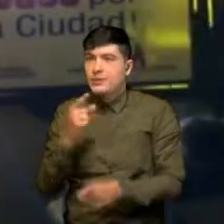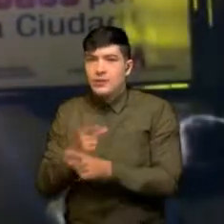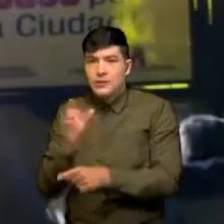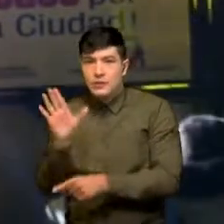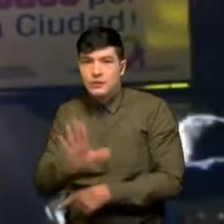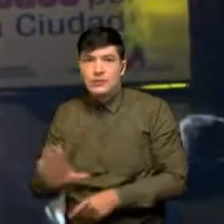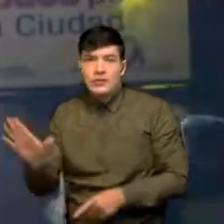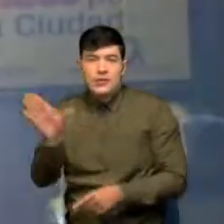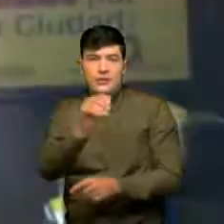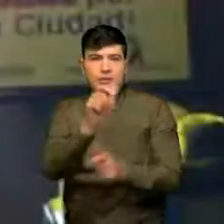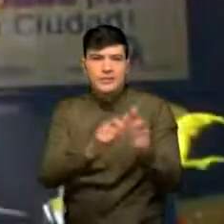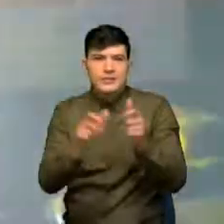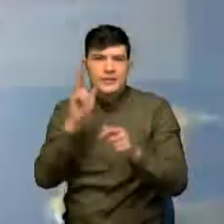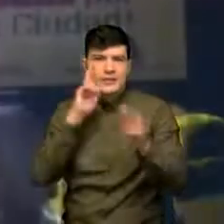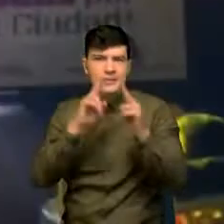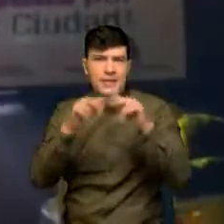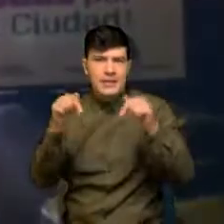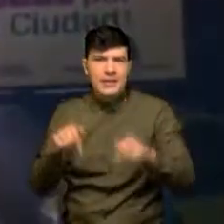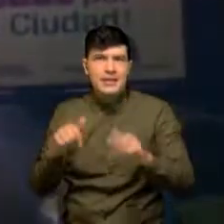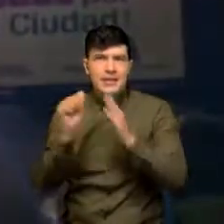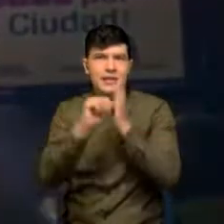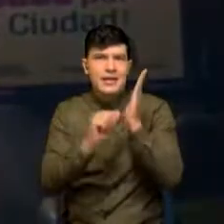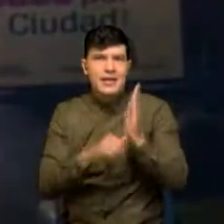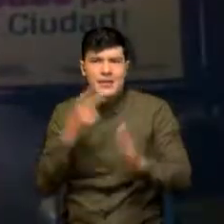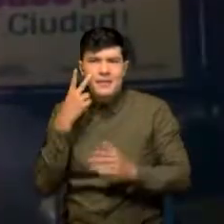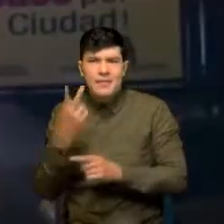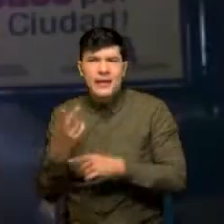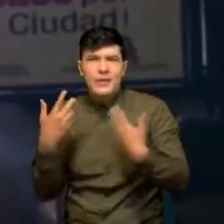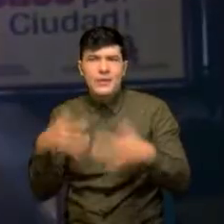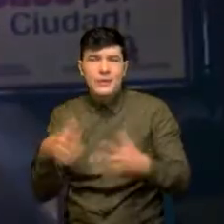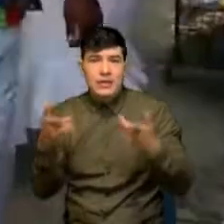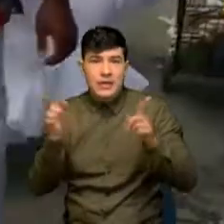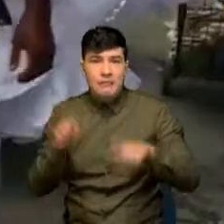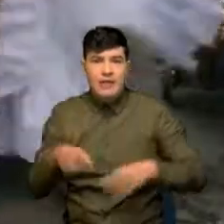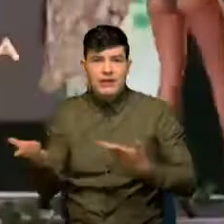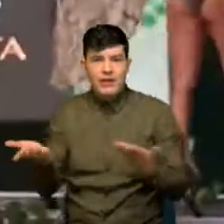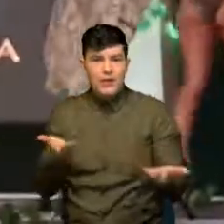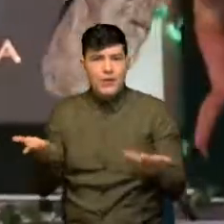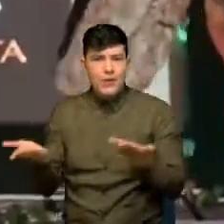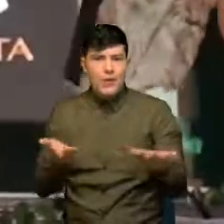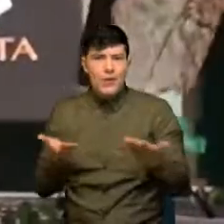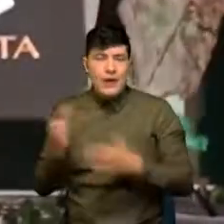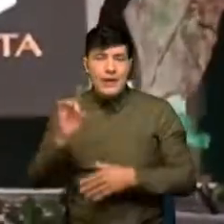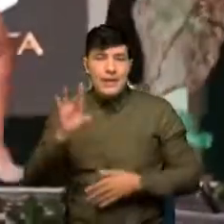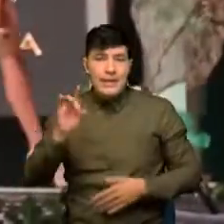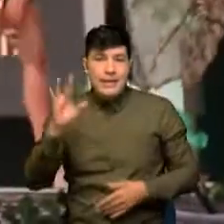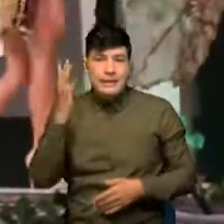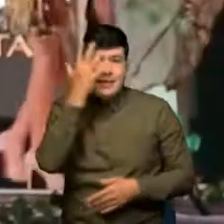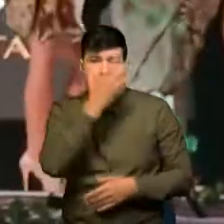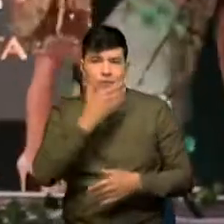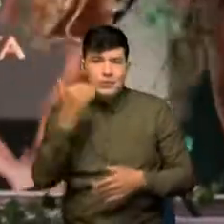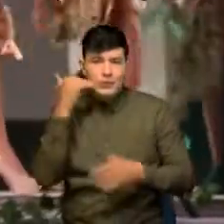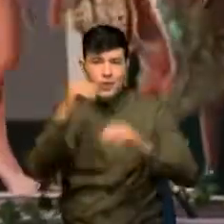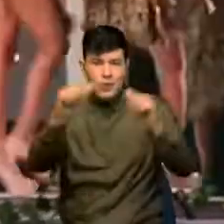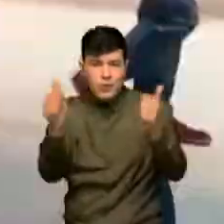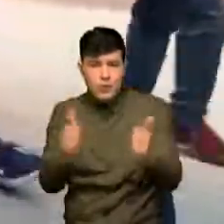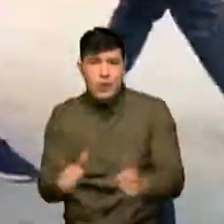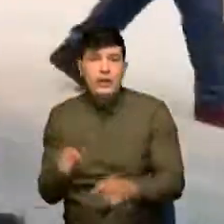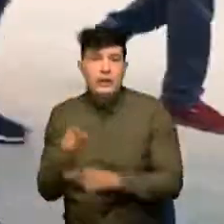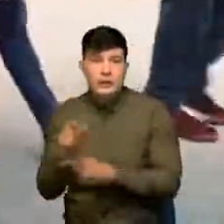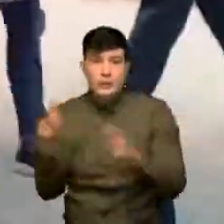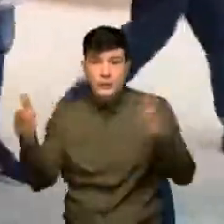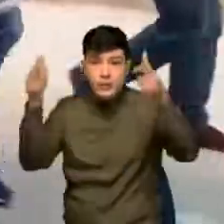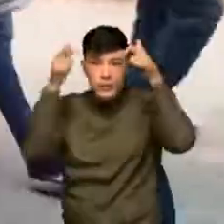están acompañando se van a deleitar con el ramillete de 15 hermosas mujeres que también van a estar durante esta feria y que van a ser coronadas. Así que yo